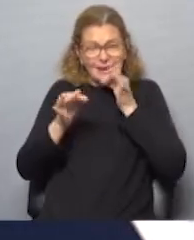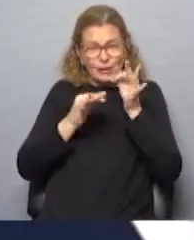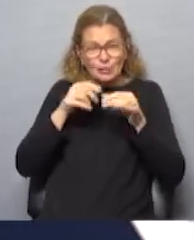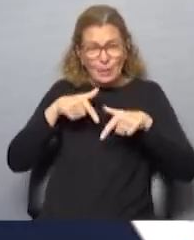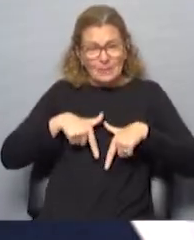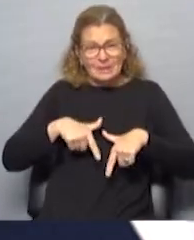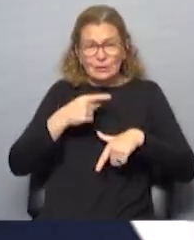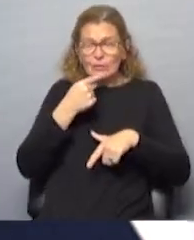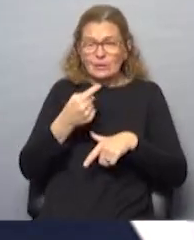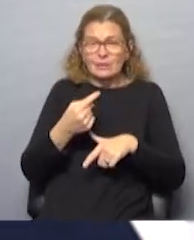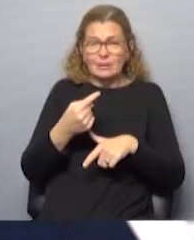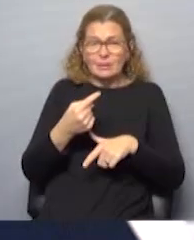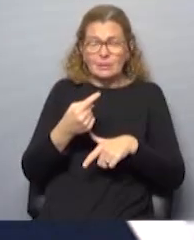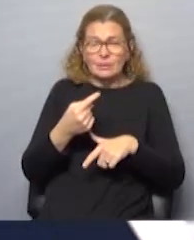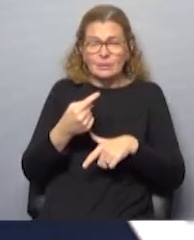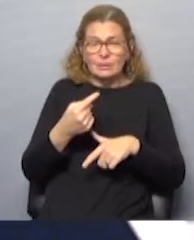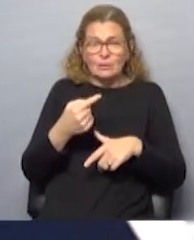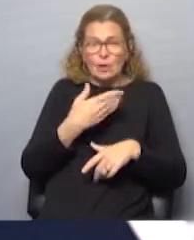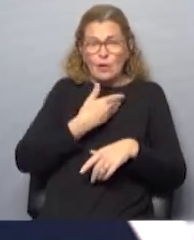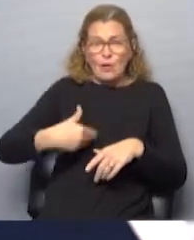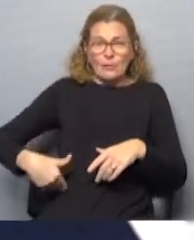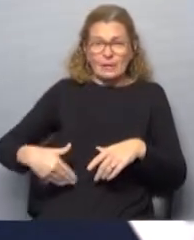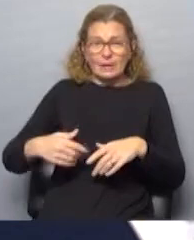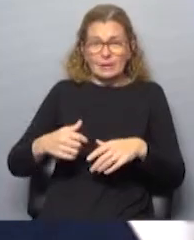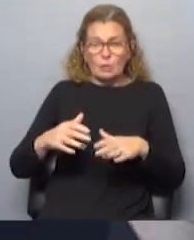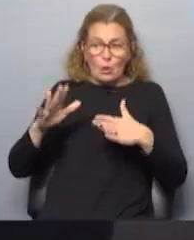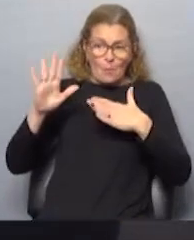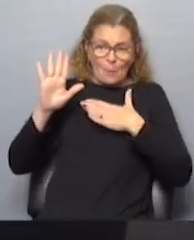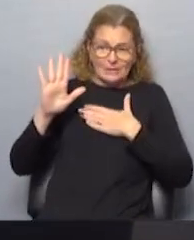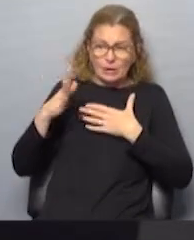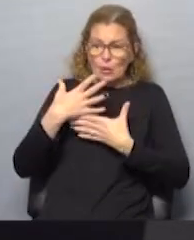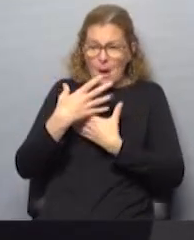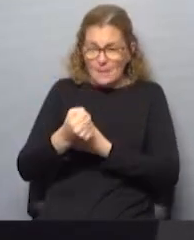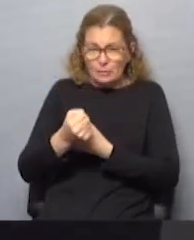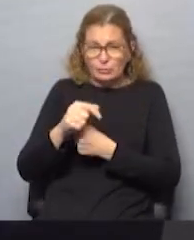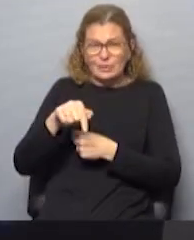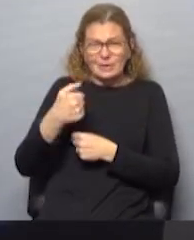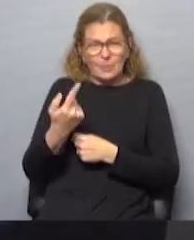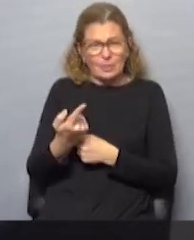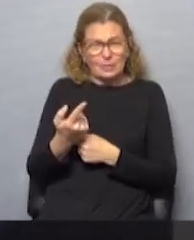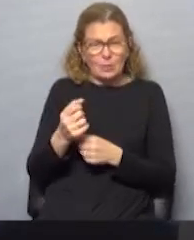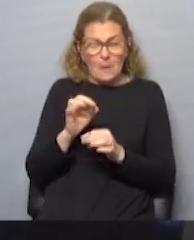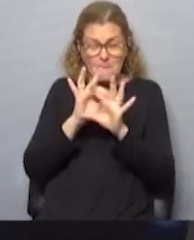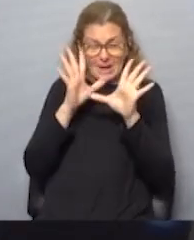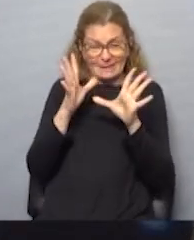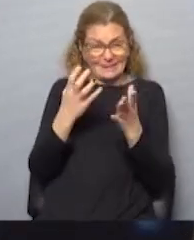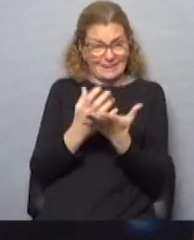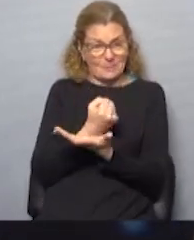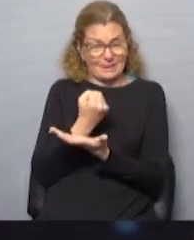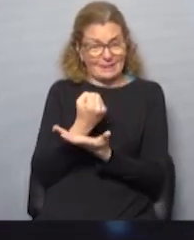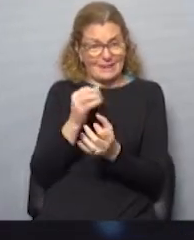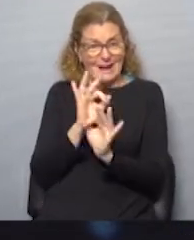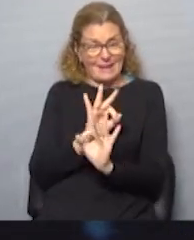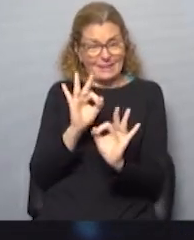diciendo nuestro gobierno está súper comprometido y después no aparece nada no o sea